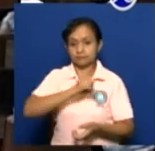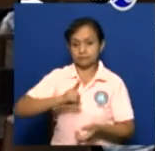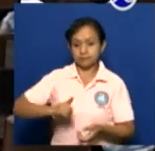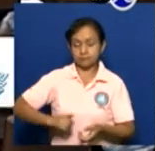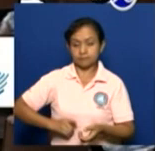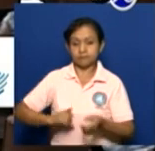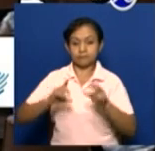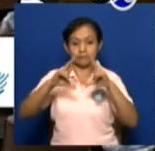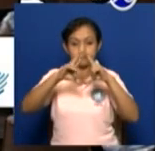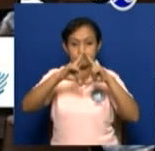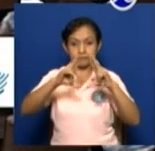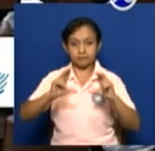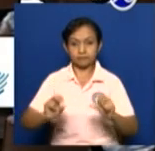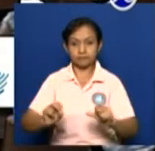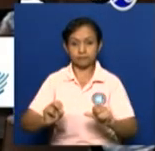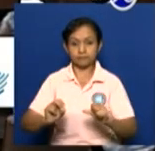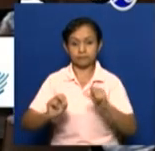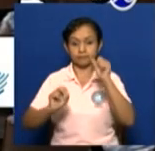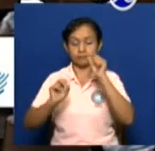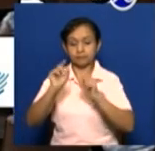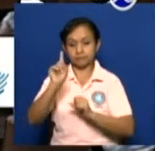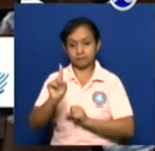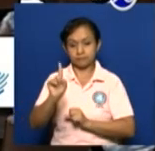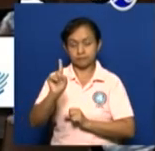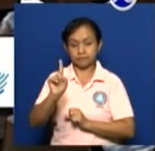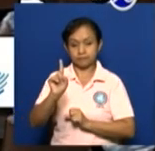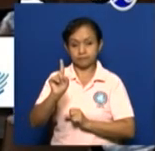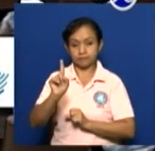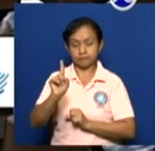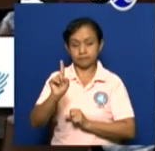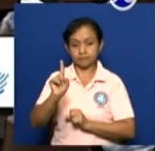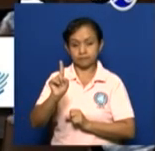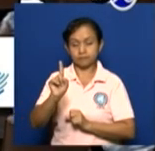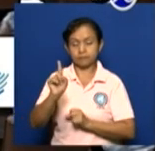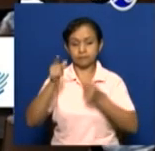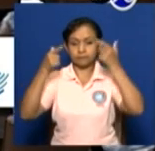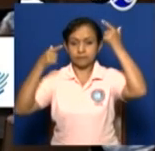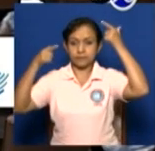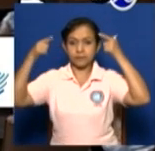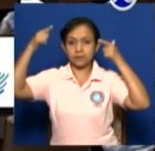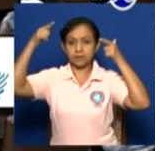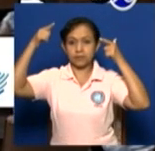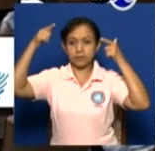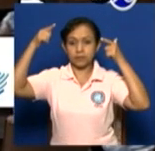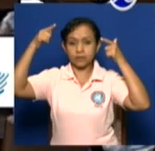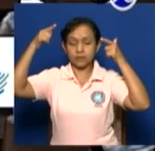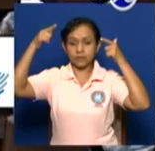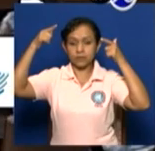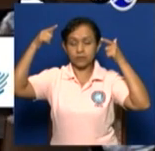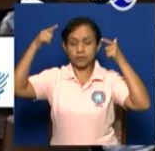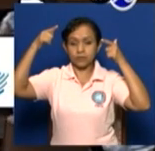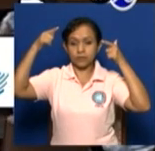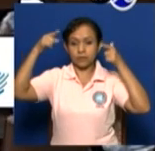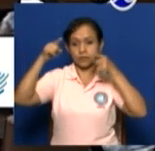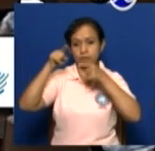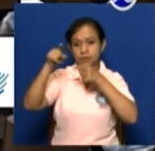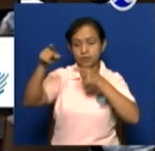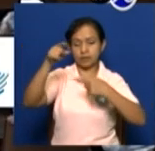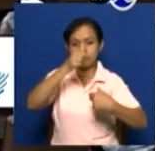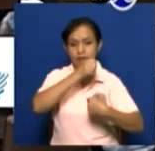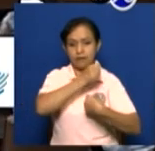la nación. Uno, el archivo de Sandino, que está en el poder del